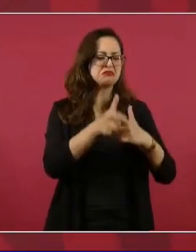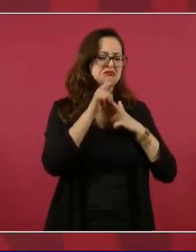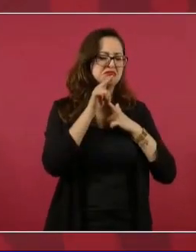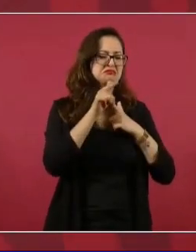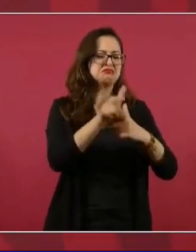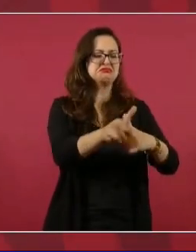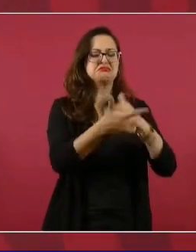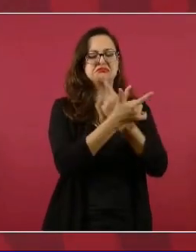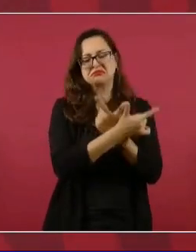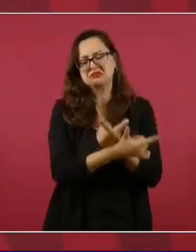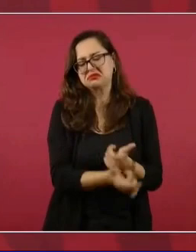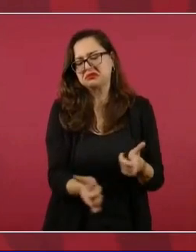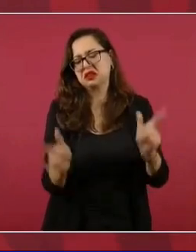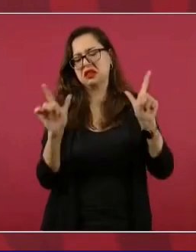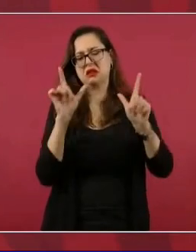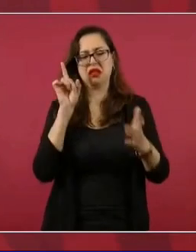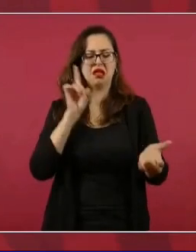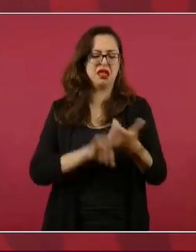y